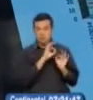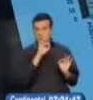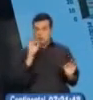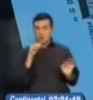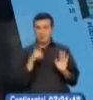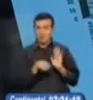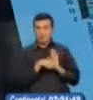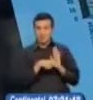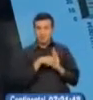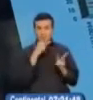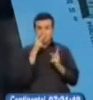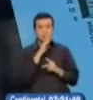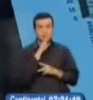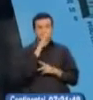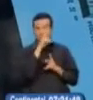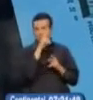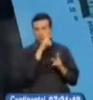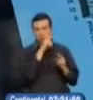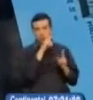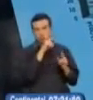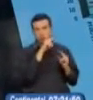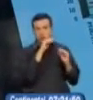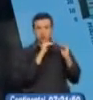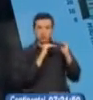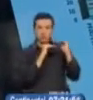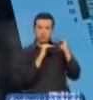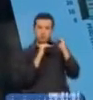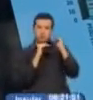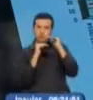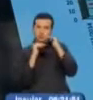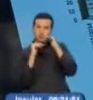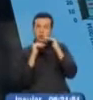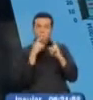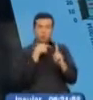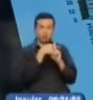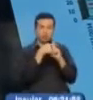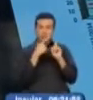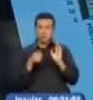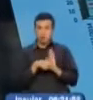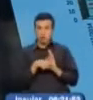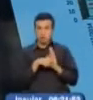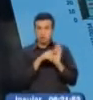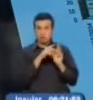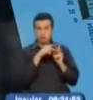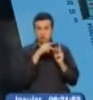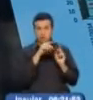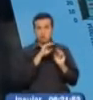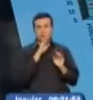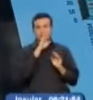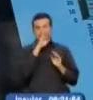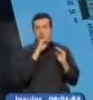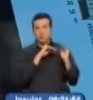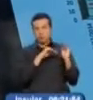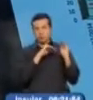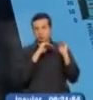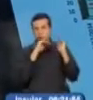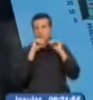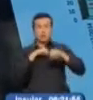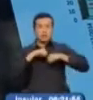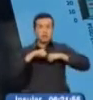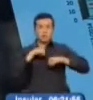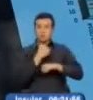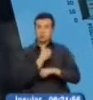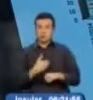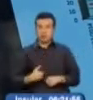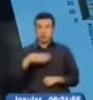calificaciones negativas. Vemos que siempre se mantiene una diferencia entre positivos y negativos favorable en cuanto a la gestión de la labor